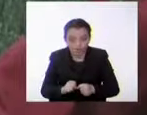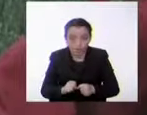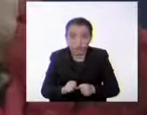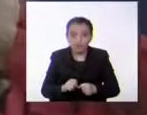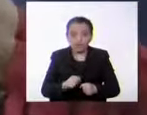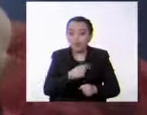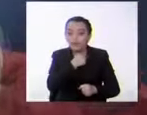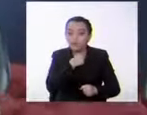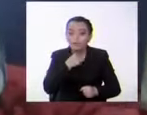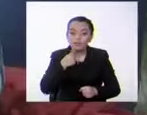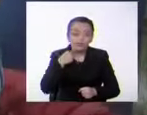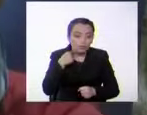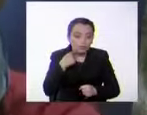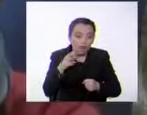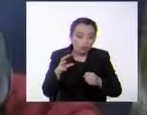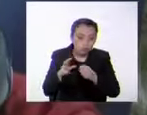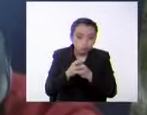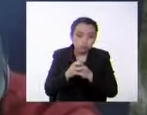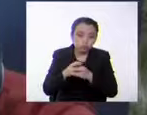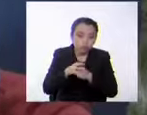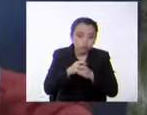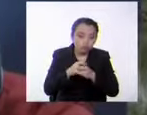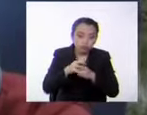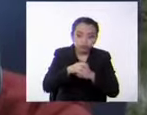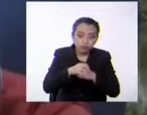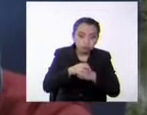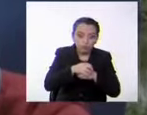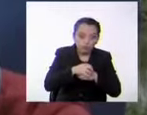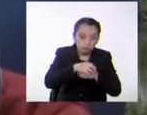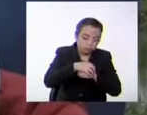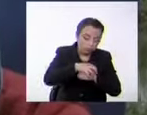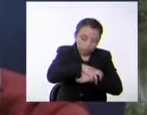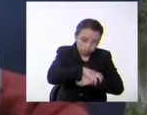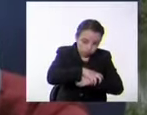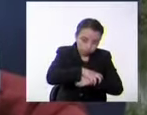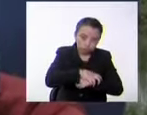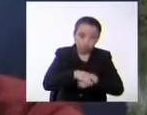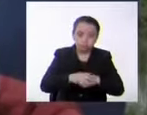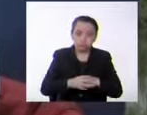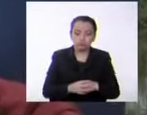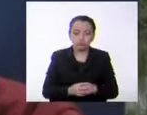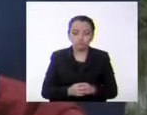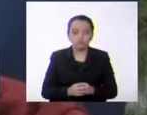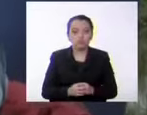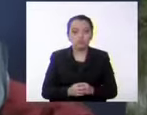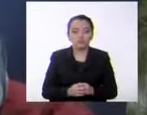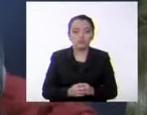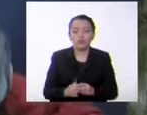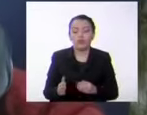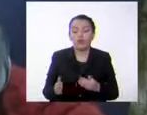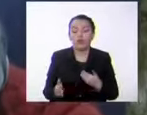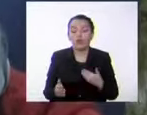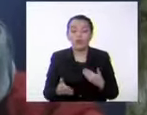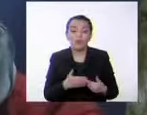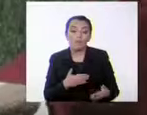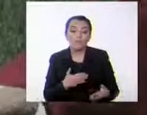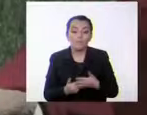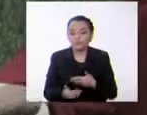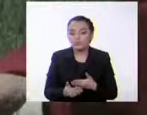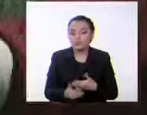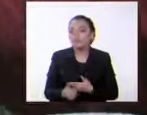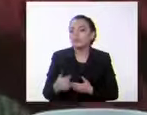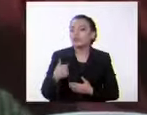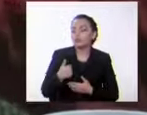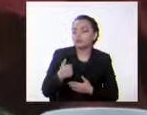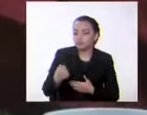intentar tragar animales demasiado grandes. Sí, animales grandes. Lo importante es que este poderoso